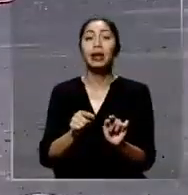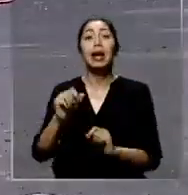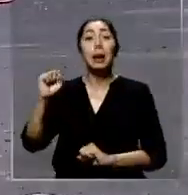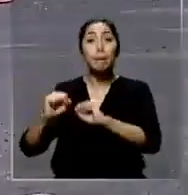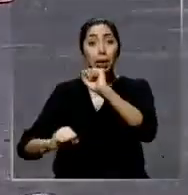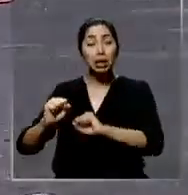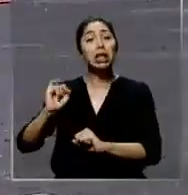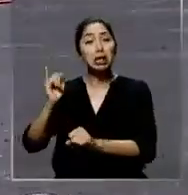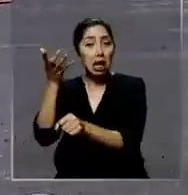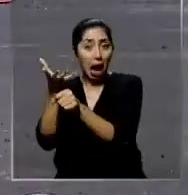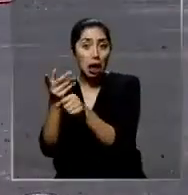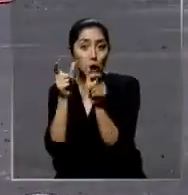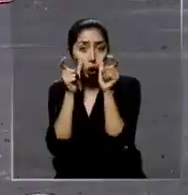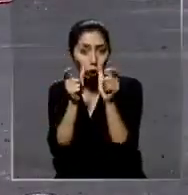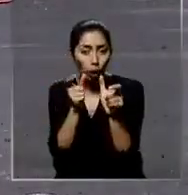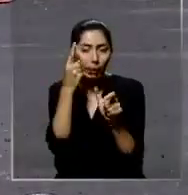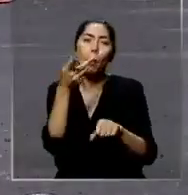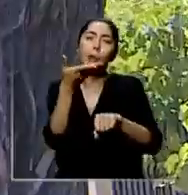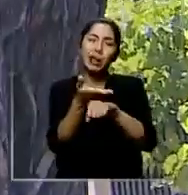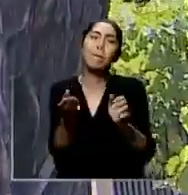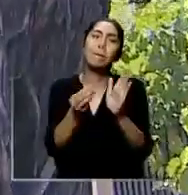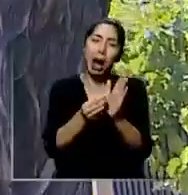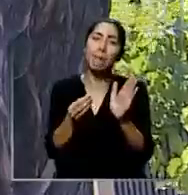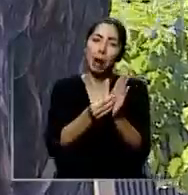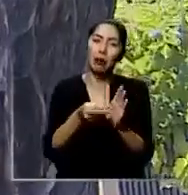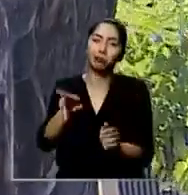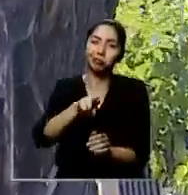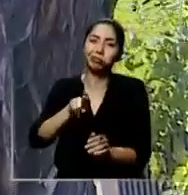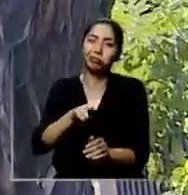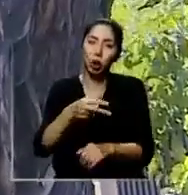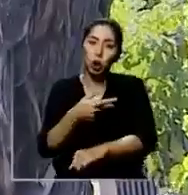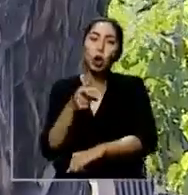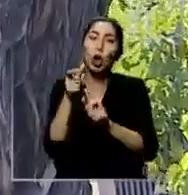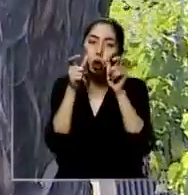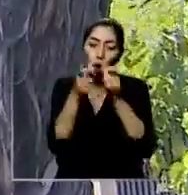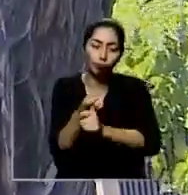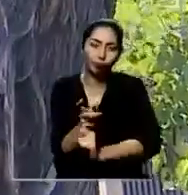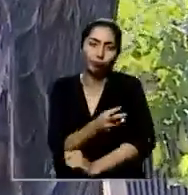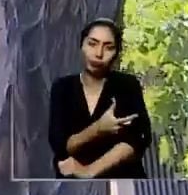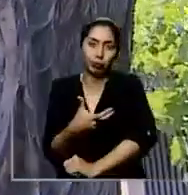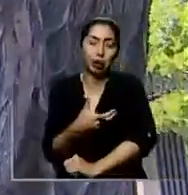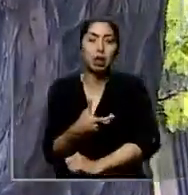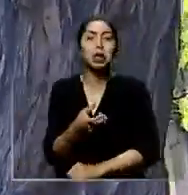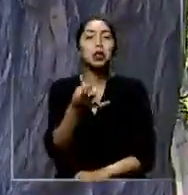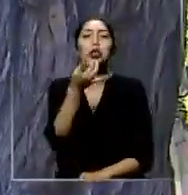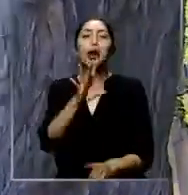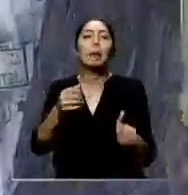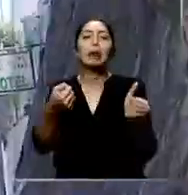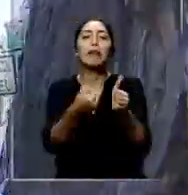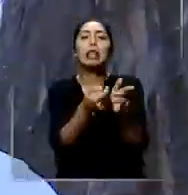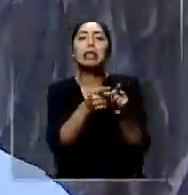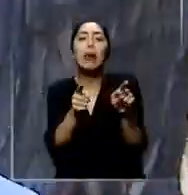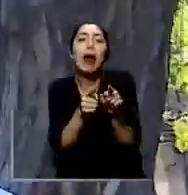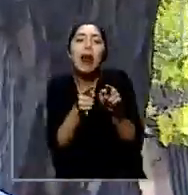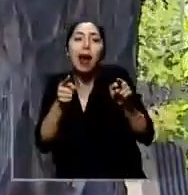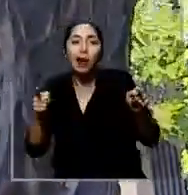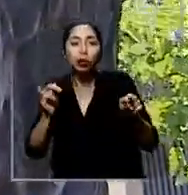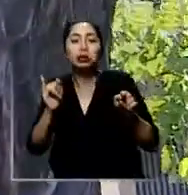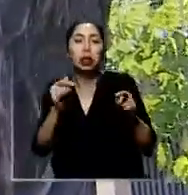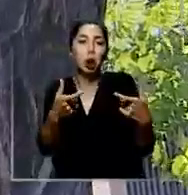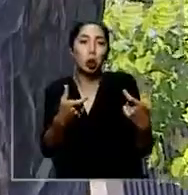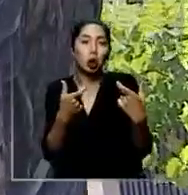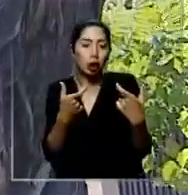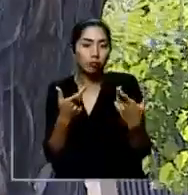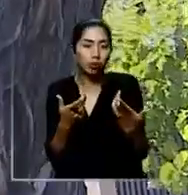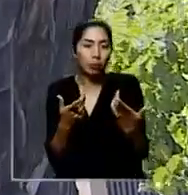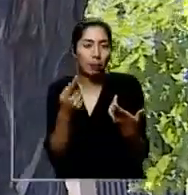los realizan, piden que sean más recurrentes. Solamente las fechas de fin de semana largos, no sería entre comillas, y el resto del año nada. Pero ellos hacen lo que quieren, durante,